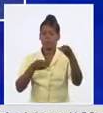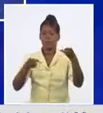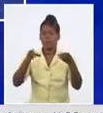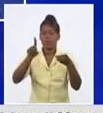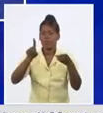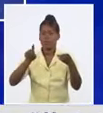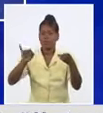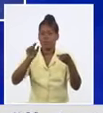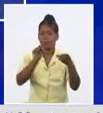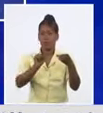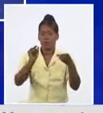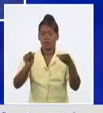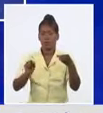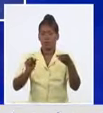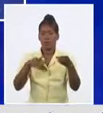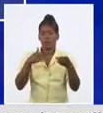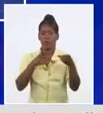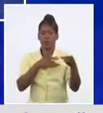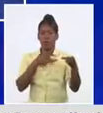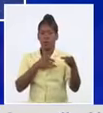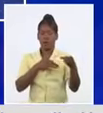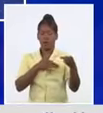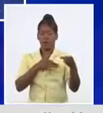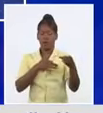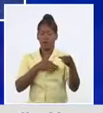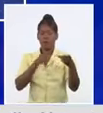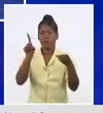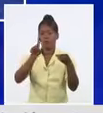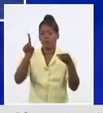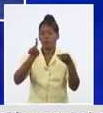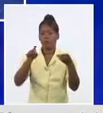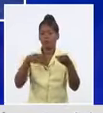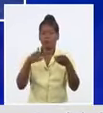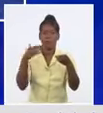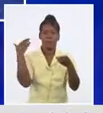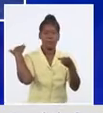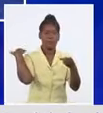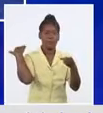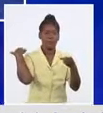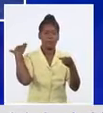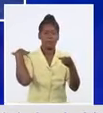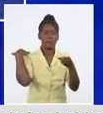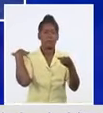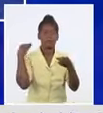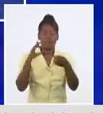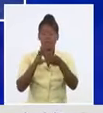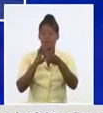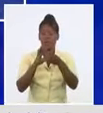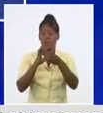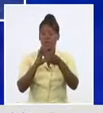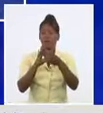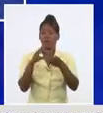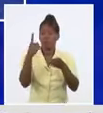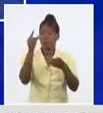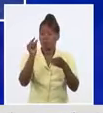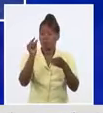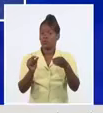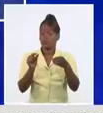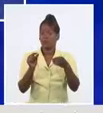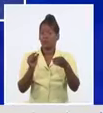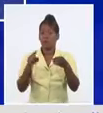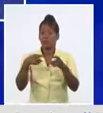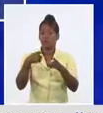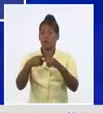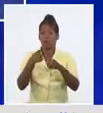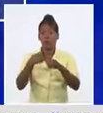16, la cardiopatía isquémica en 11, la enfermedad pulmonar obstructiva crónica, 1 de los fallecidos, la